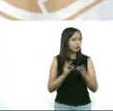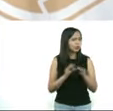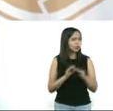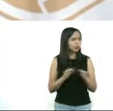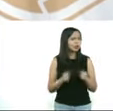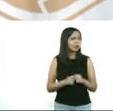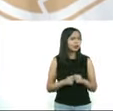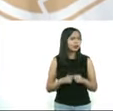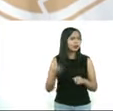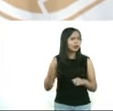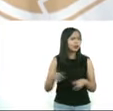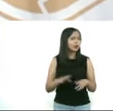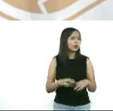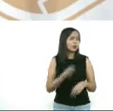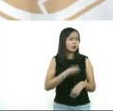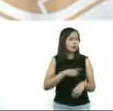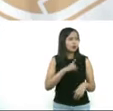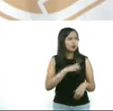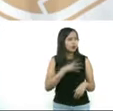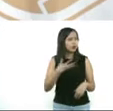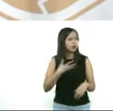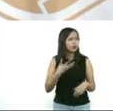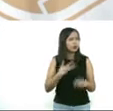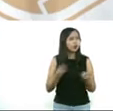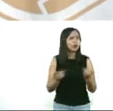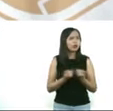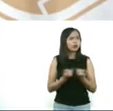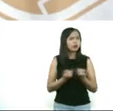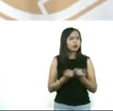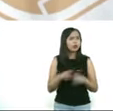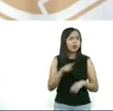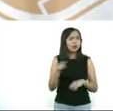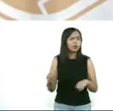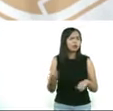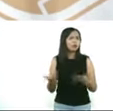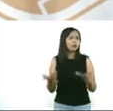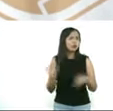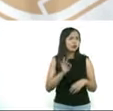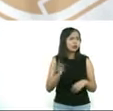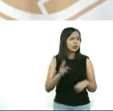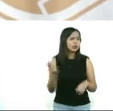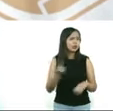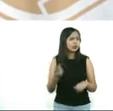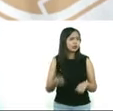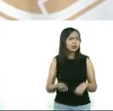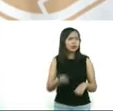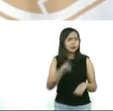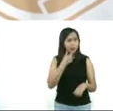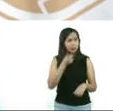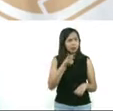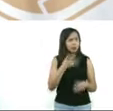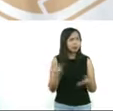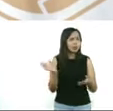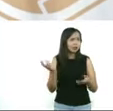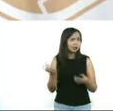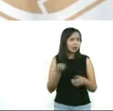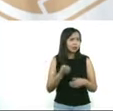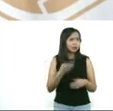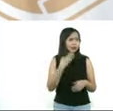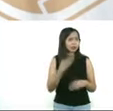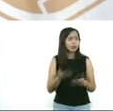de los trabajadores del Metro está garantizado, los medicamentos de los trabajadores del Metro están garantizados. Y hay una inversión